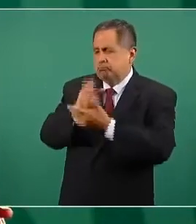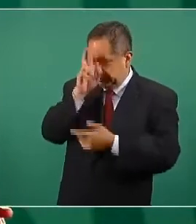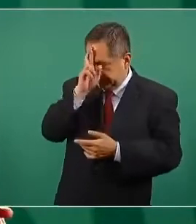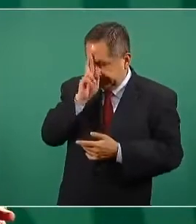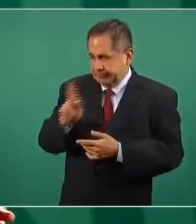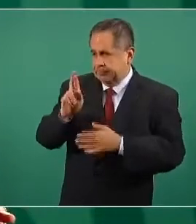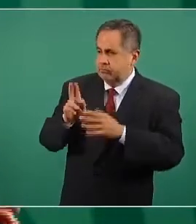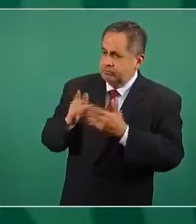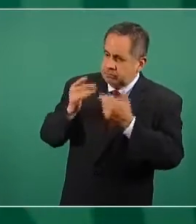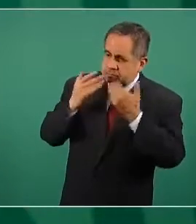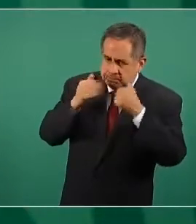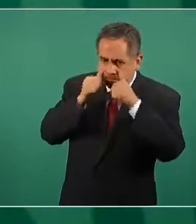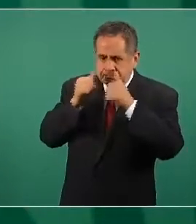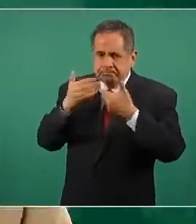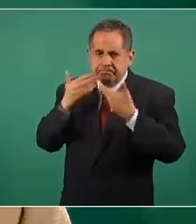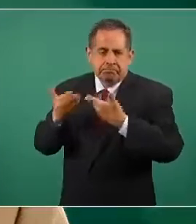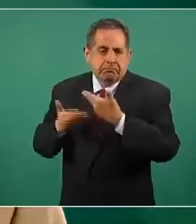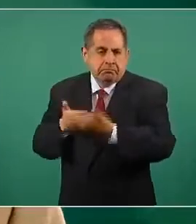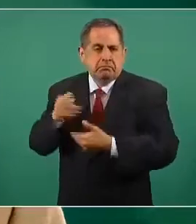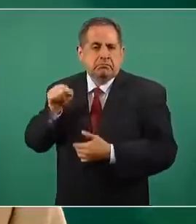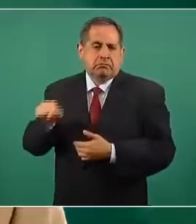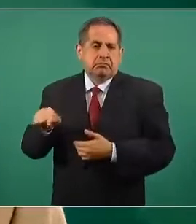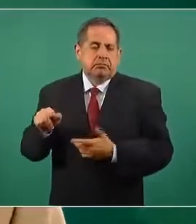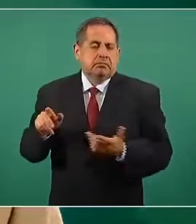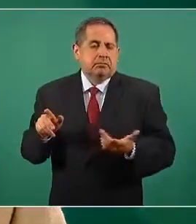respetarlos, atenderlos y hacer